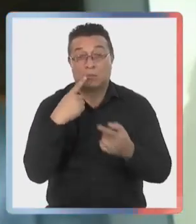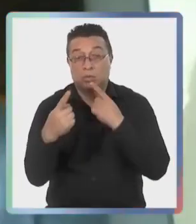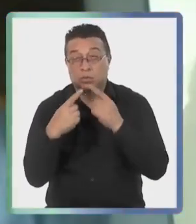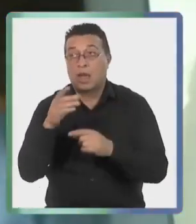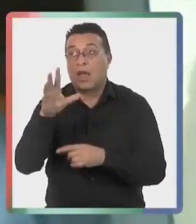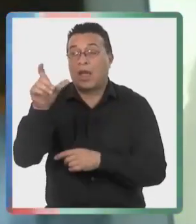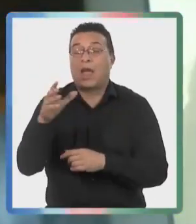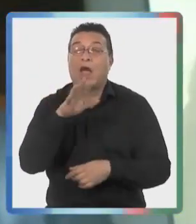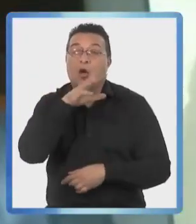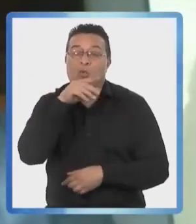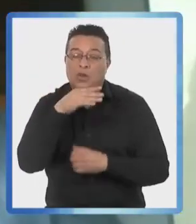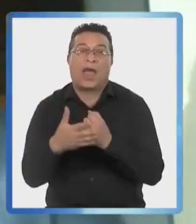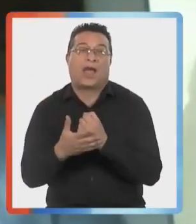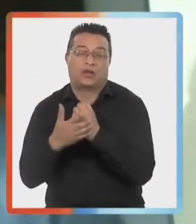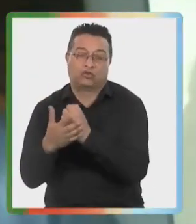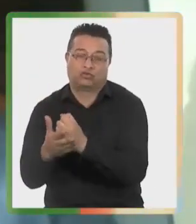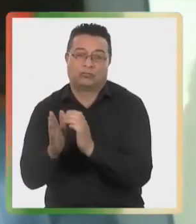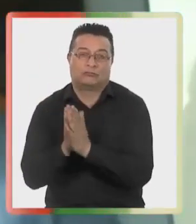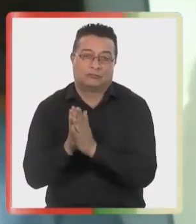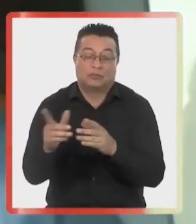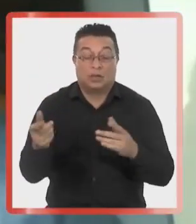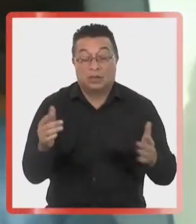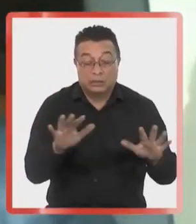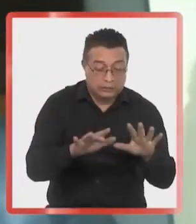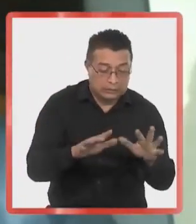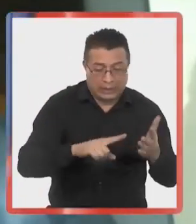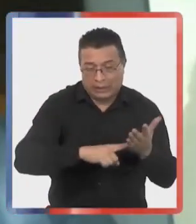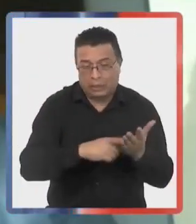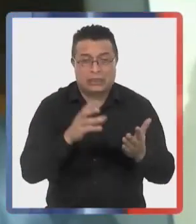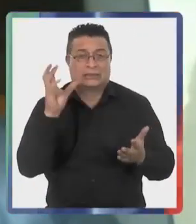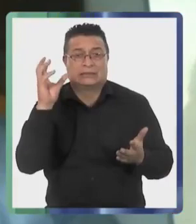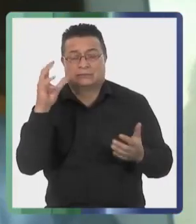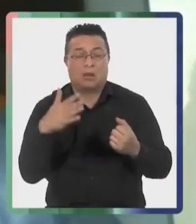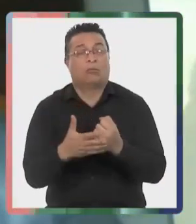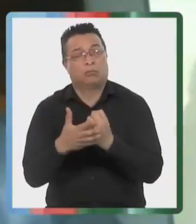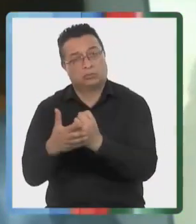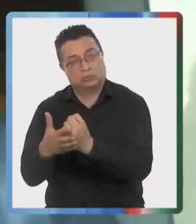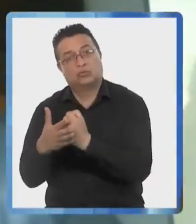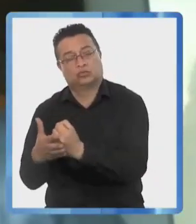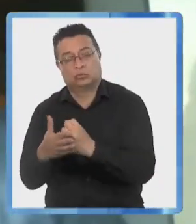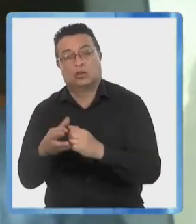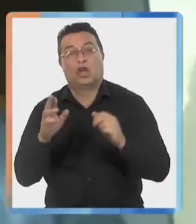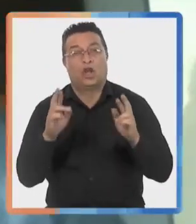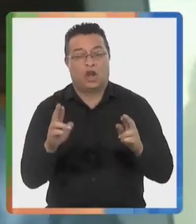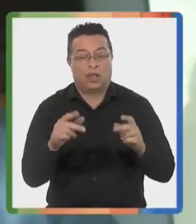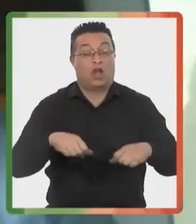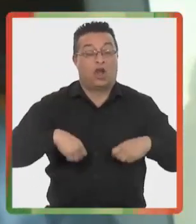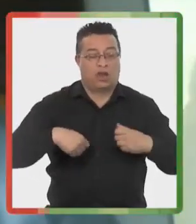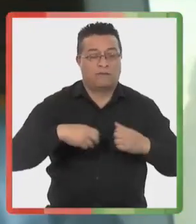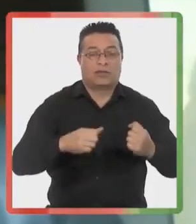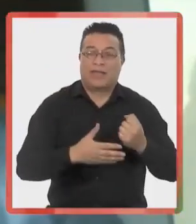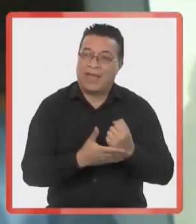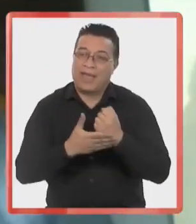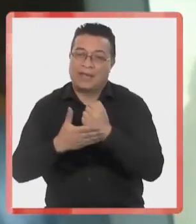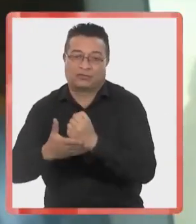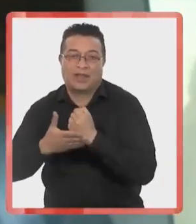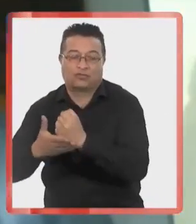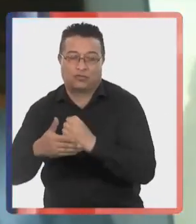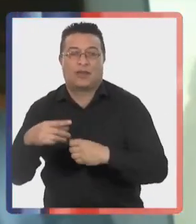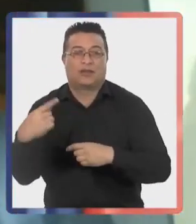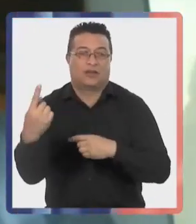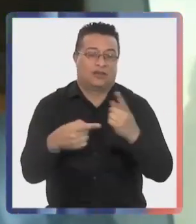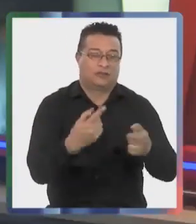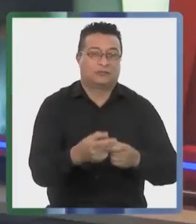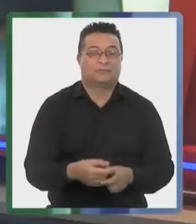por las personas mayores, a las personas que no se manejan en la tecnología, etcétera. Ojalá la gente joven pueda ayudar